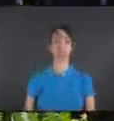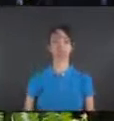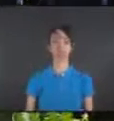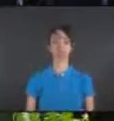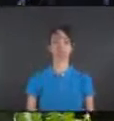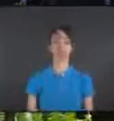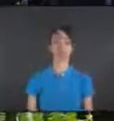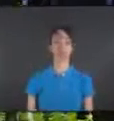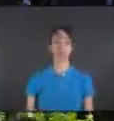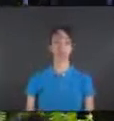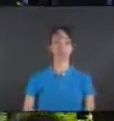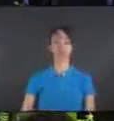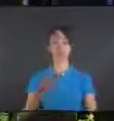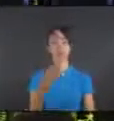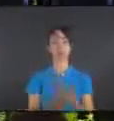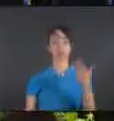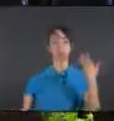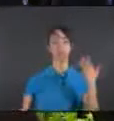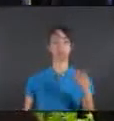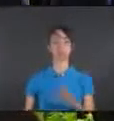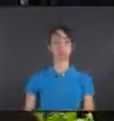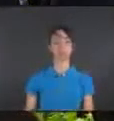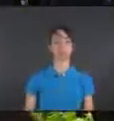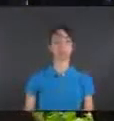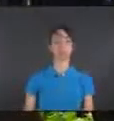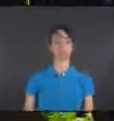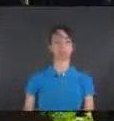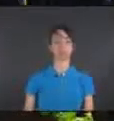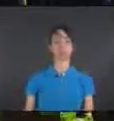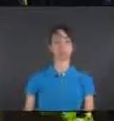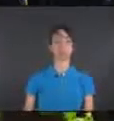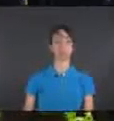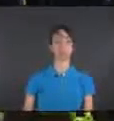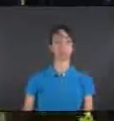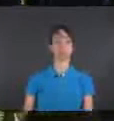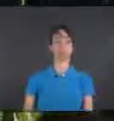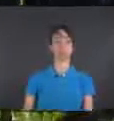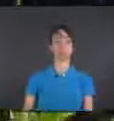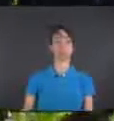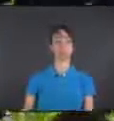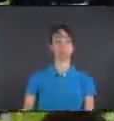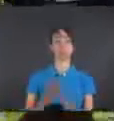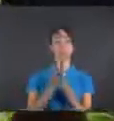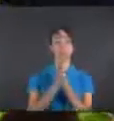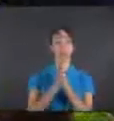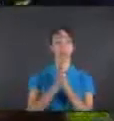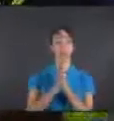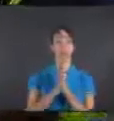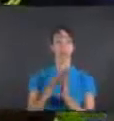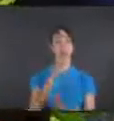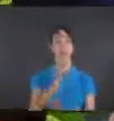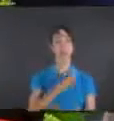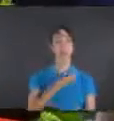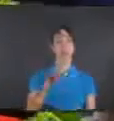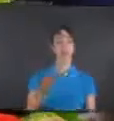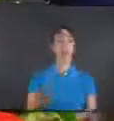ser reiniciado. Póngase de pie, por favor, y déjeme bendecirle en el nombre de Jesús.